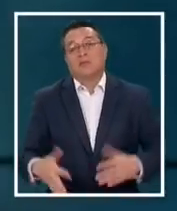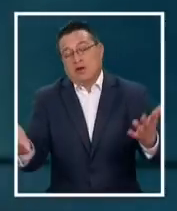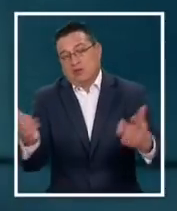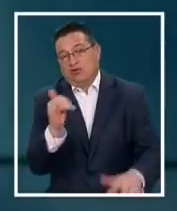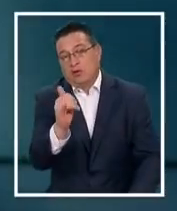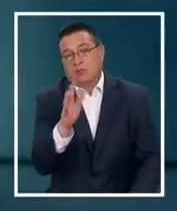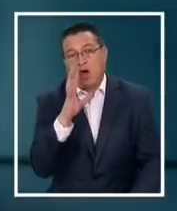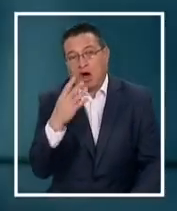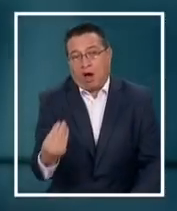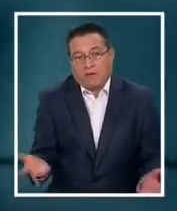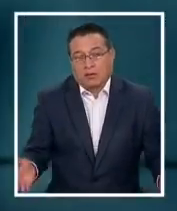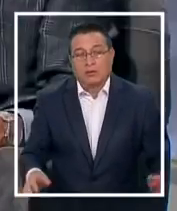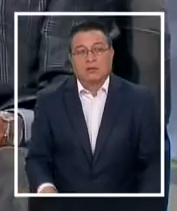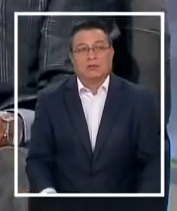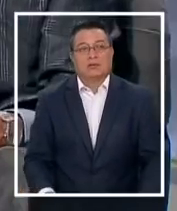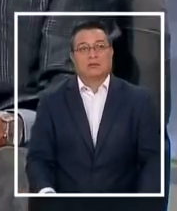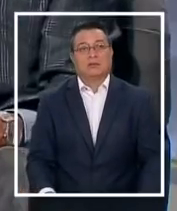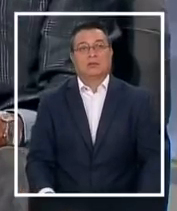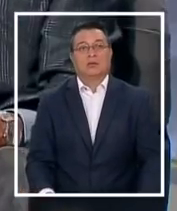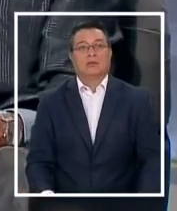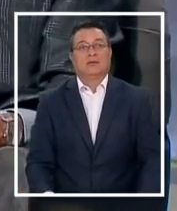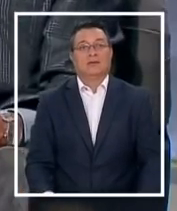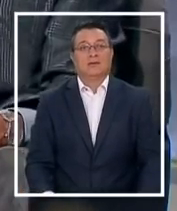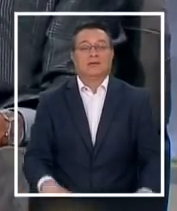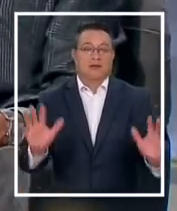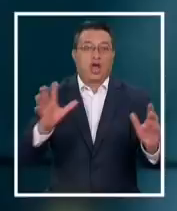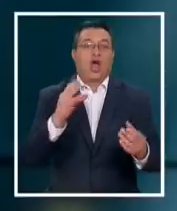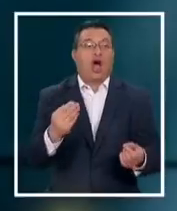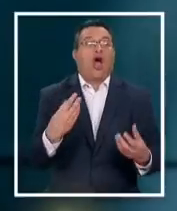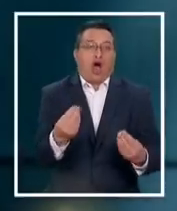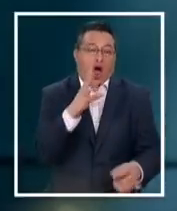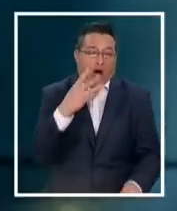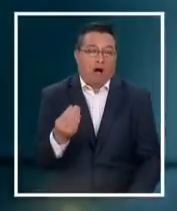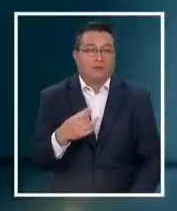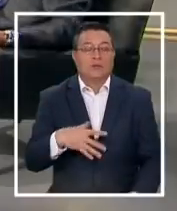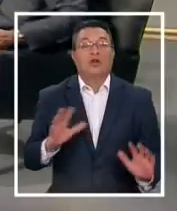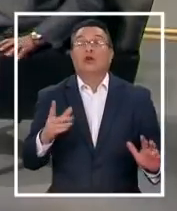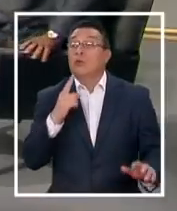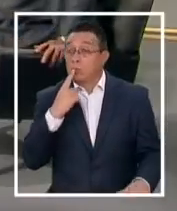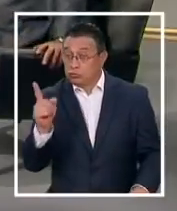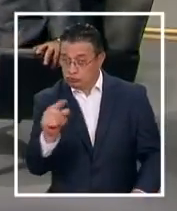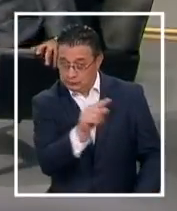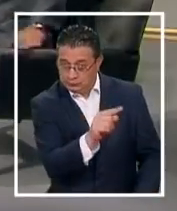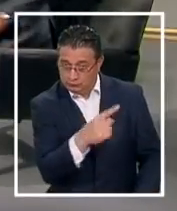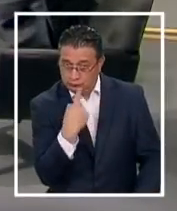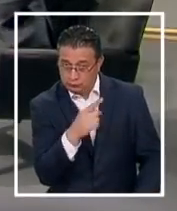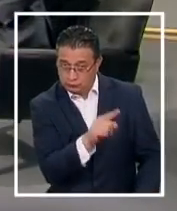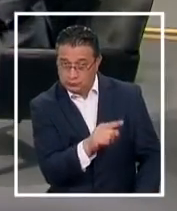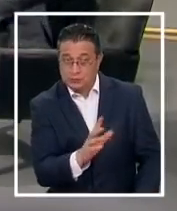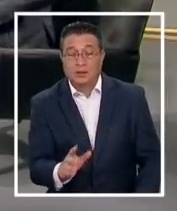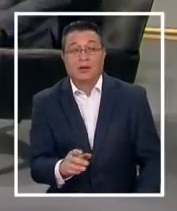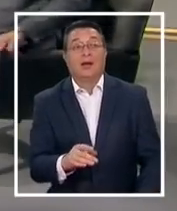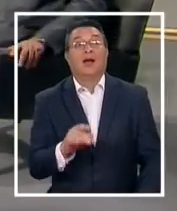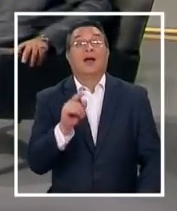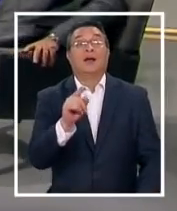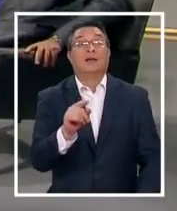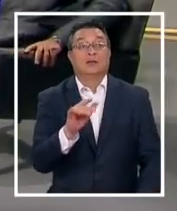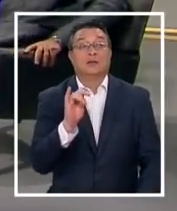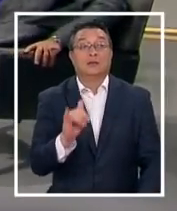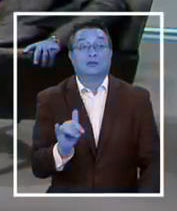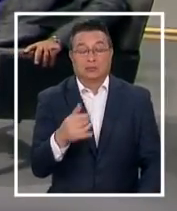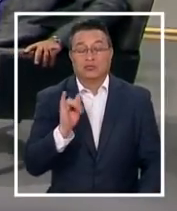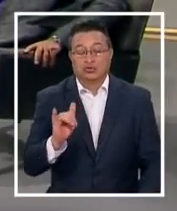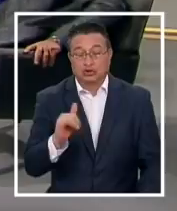pues. No, le estoy preguntando a ella. No, yo hago un comentario. Solamente le pregunto a Lu, porque ella usó el término de tosudez. Sí, un término de